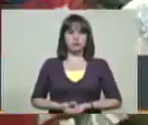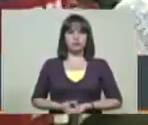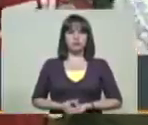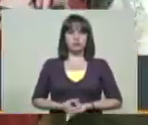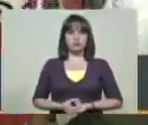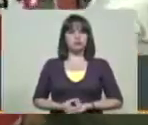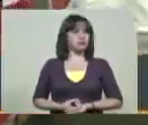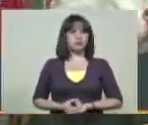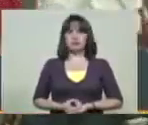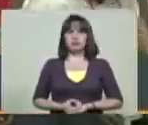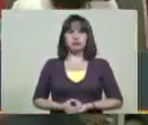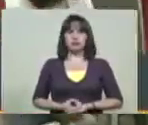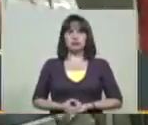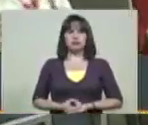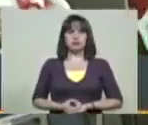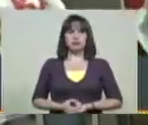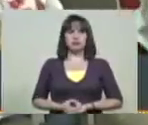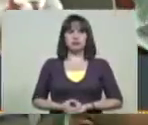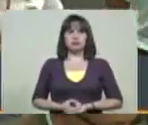alo